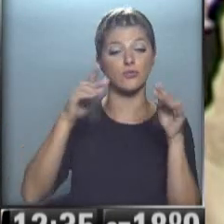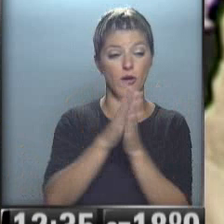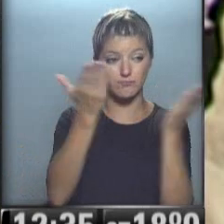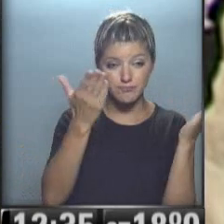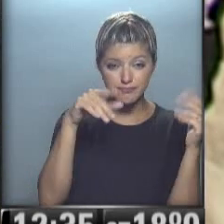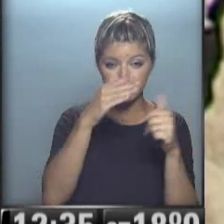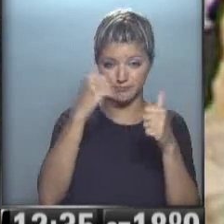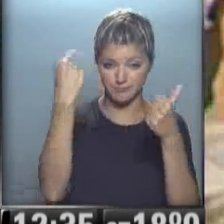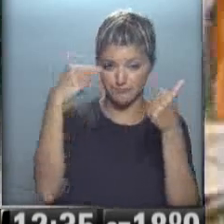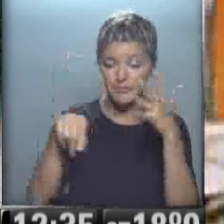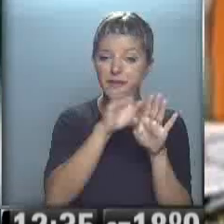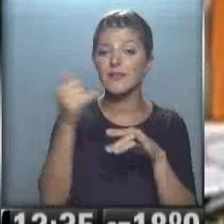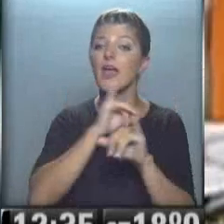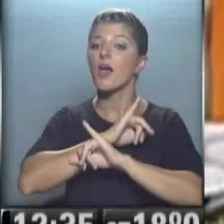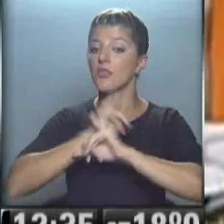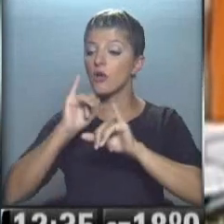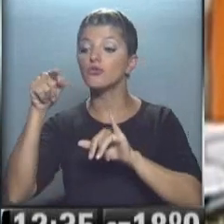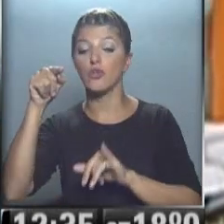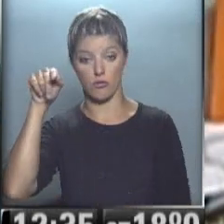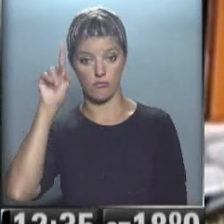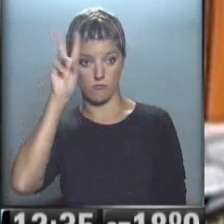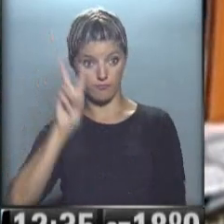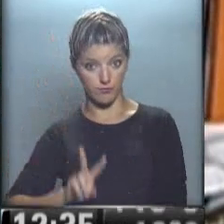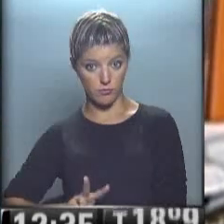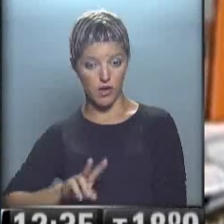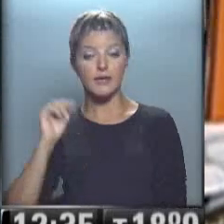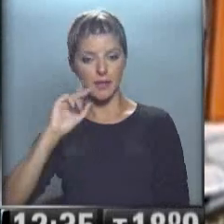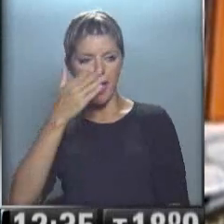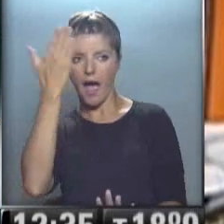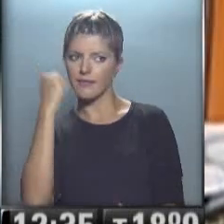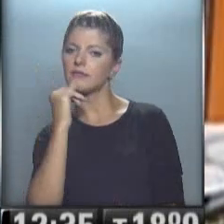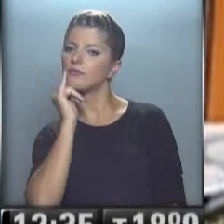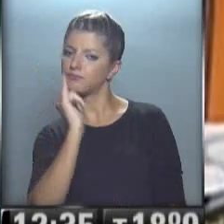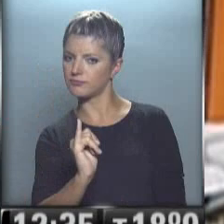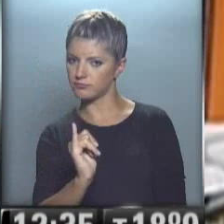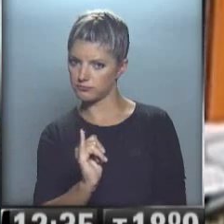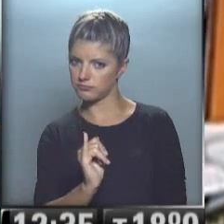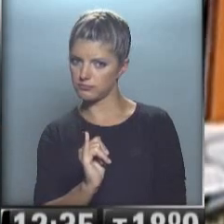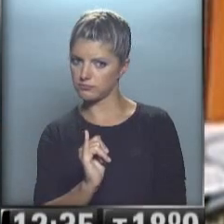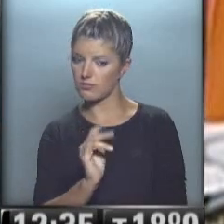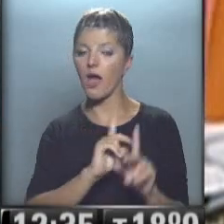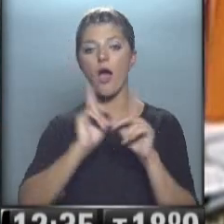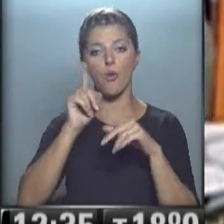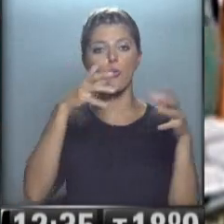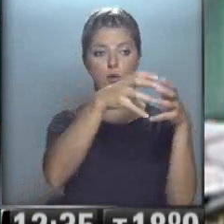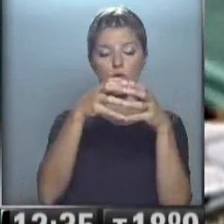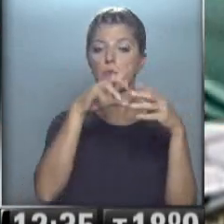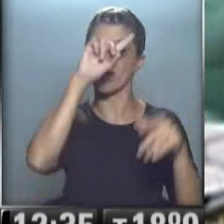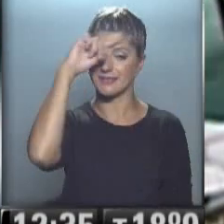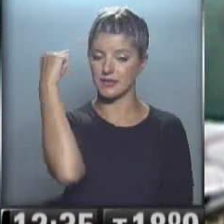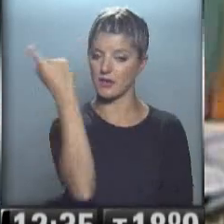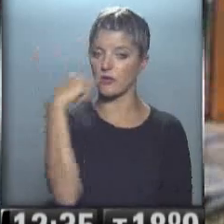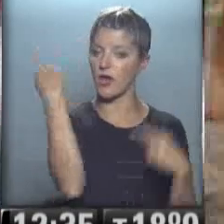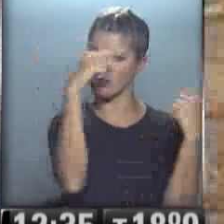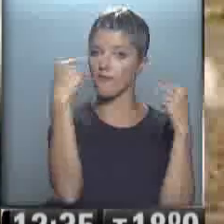para rechazada por el gobierno venezolano que ya había acusado en forma reiterada a varios medios internacionales